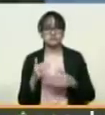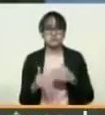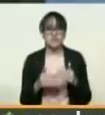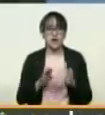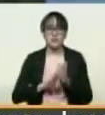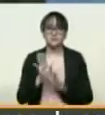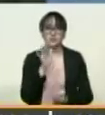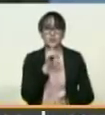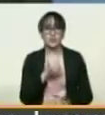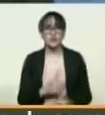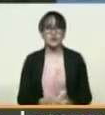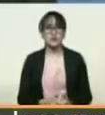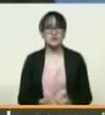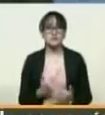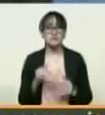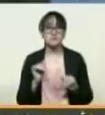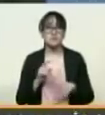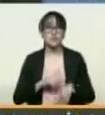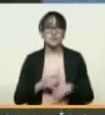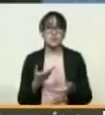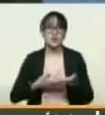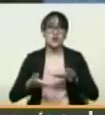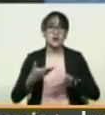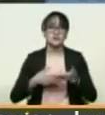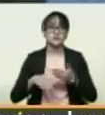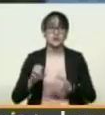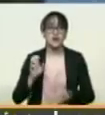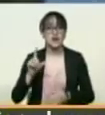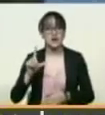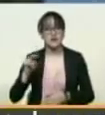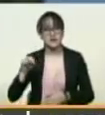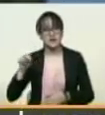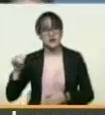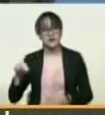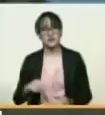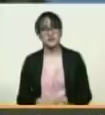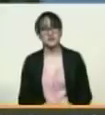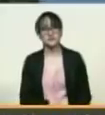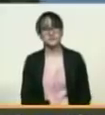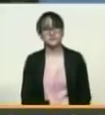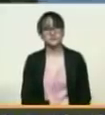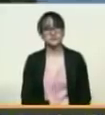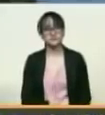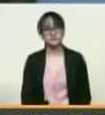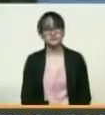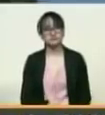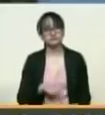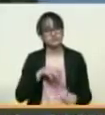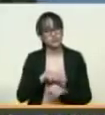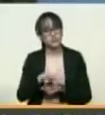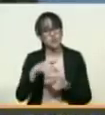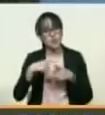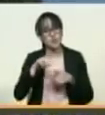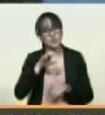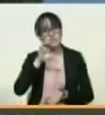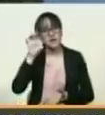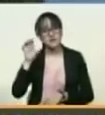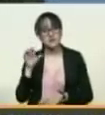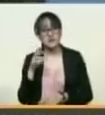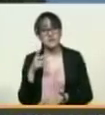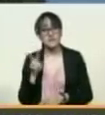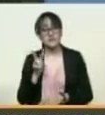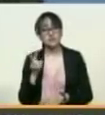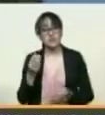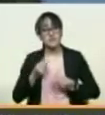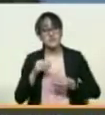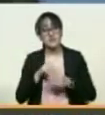práctica. Y al mismo tiempo las negociaciones con el ELN. Y nos ha influido mucho a nuestros países. En Venezuela viven 5 millones